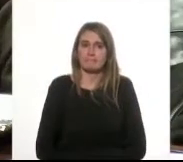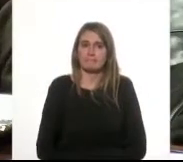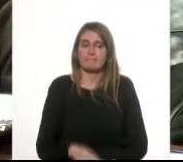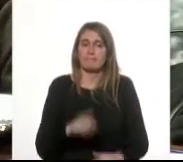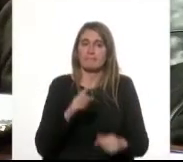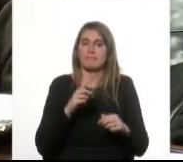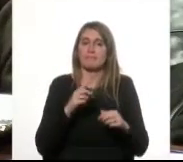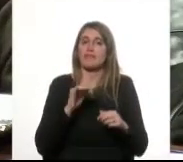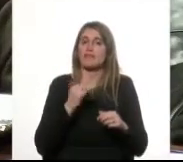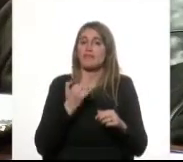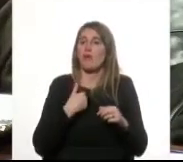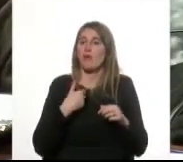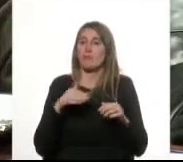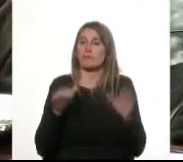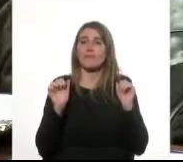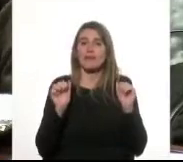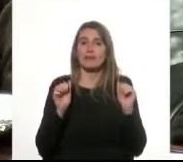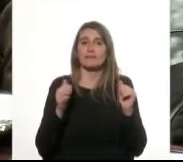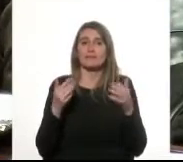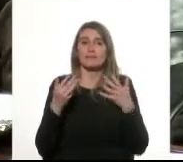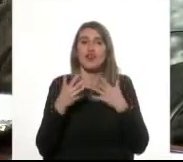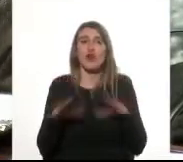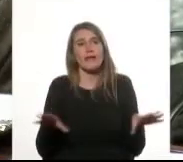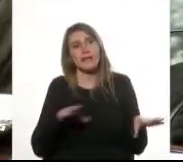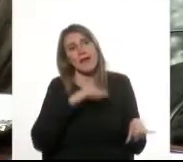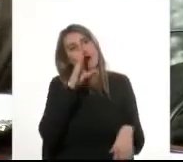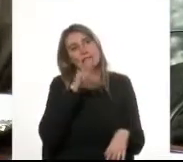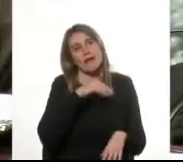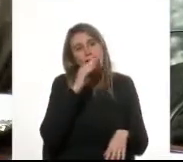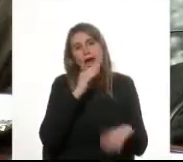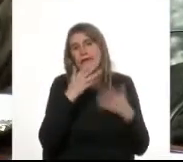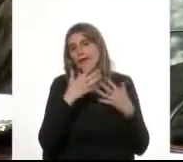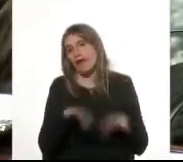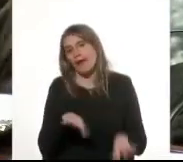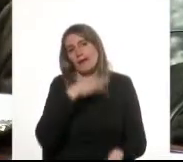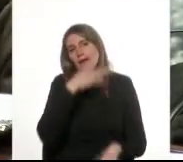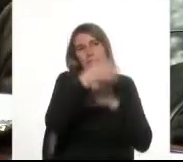He estado evitando hablar, decir.